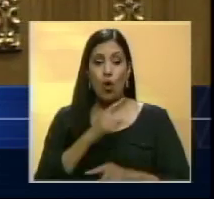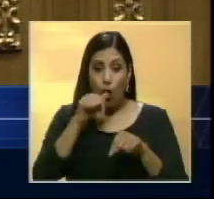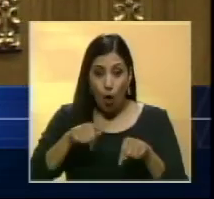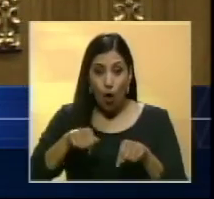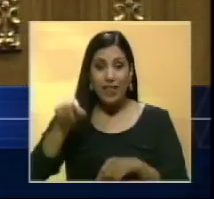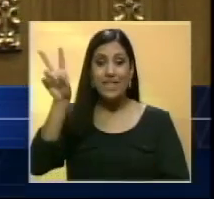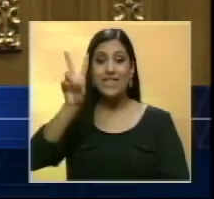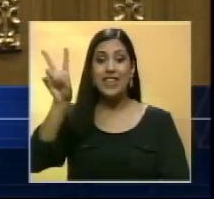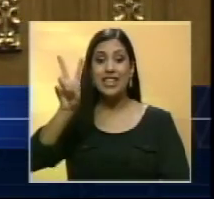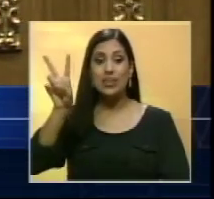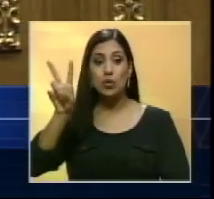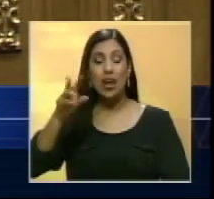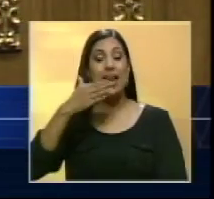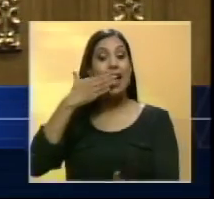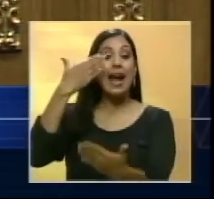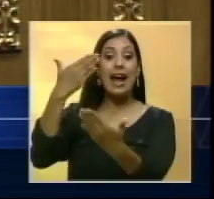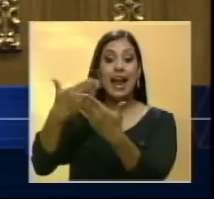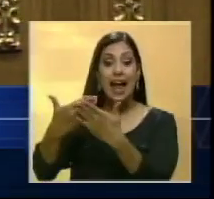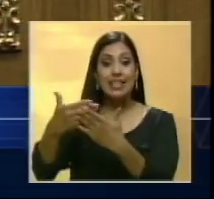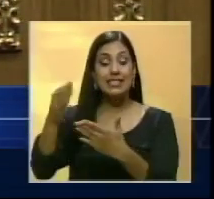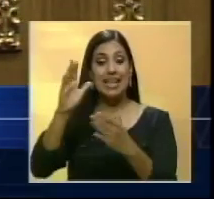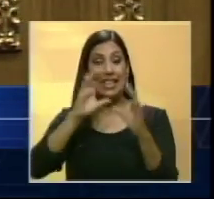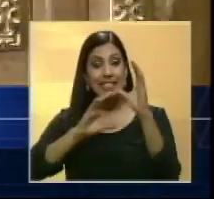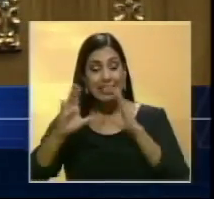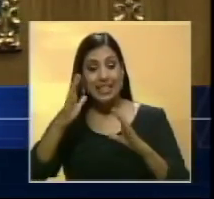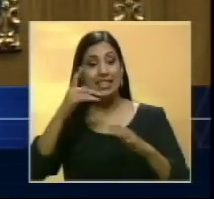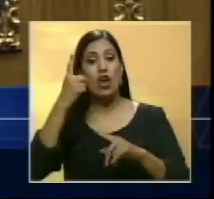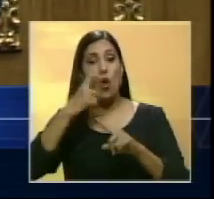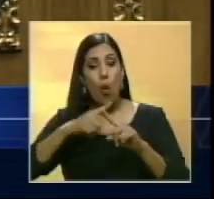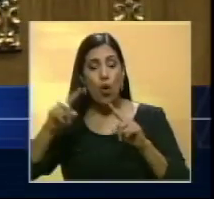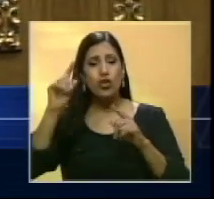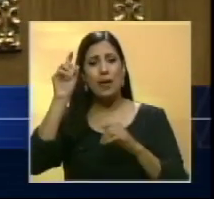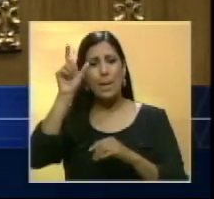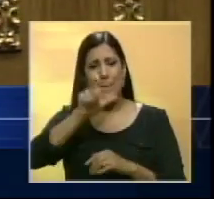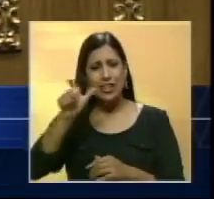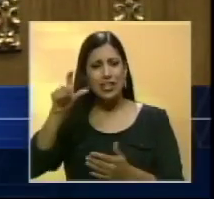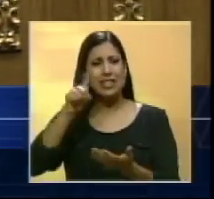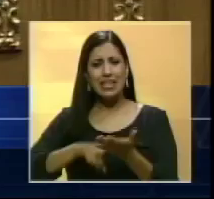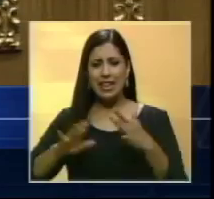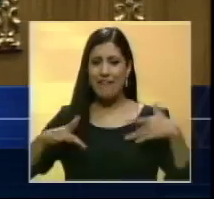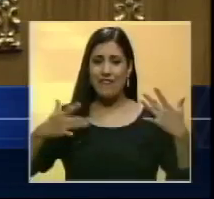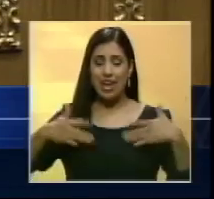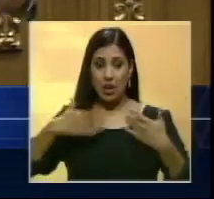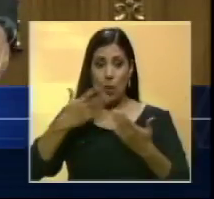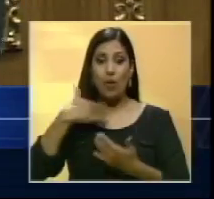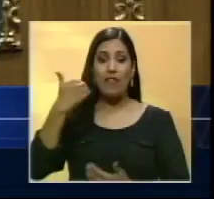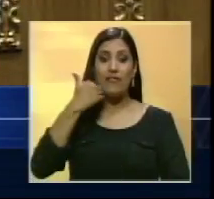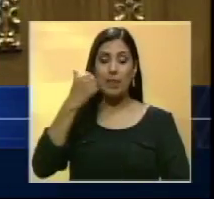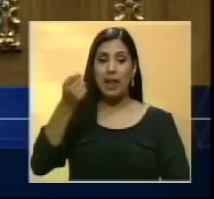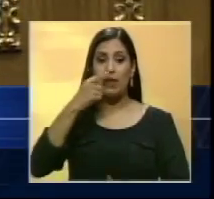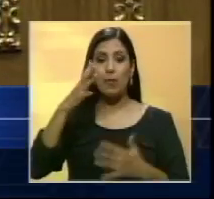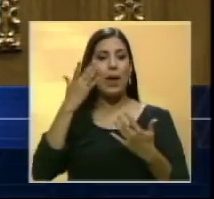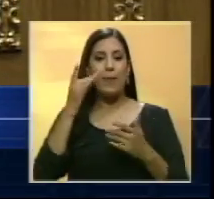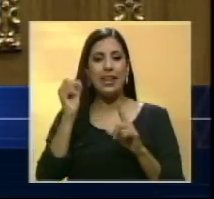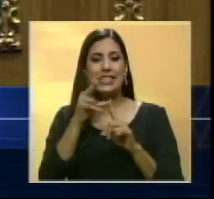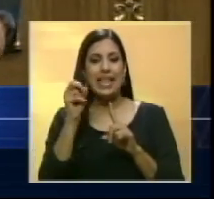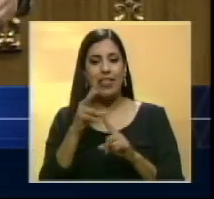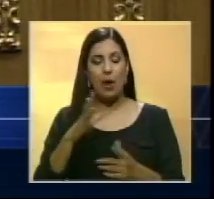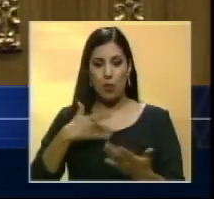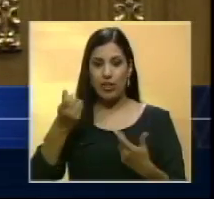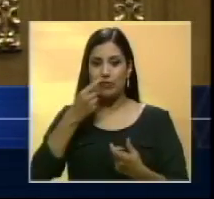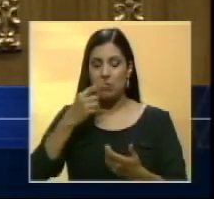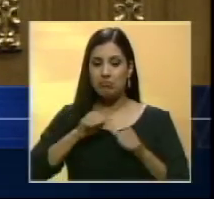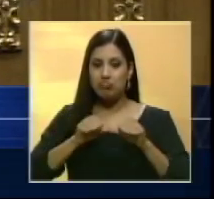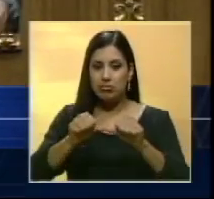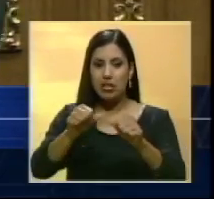Hoy en Venezuela, gracias a la ciencia, hay cientos de venezolanos que pueden vivir felices con una enfermedad como el VIH, que